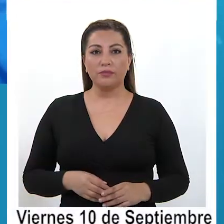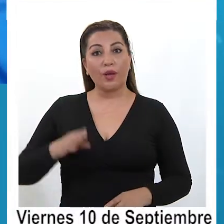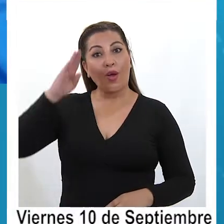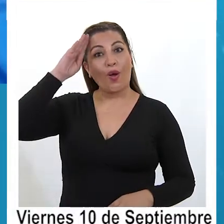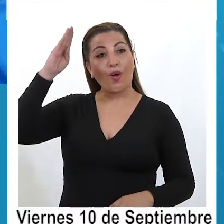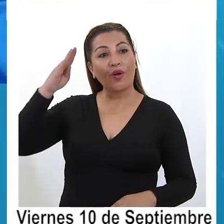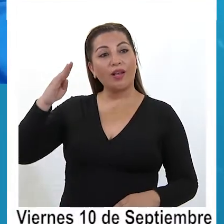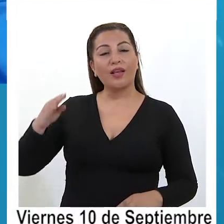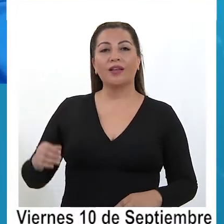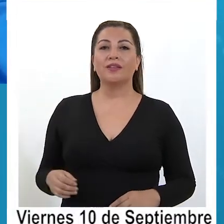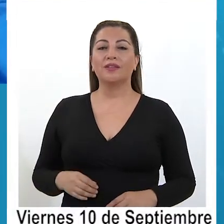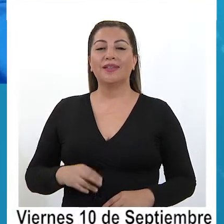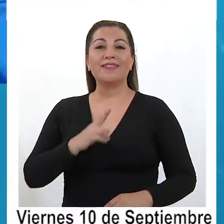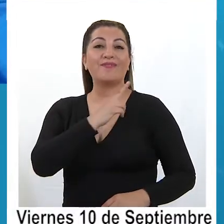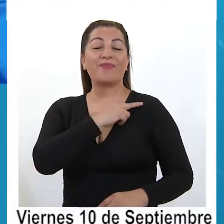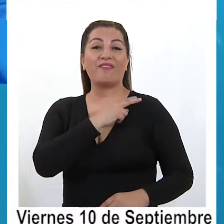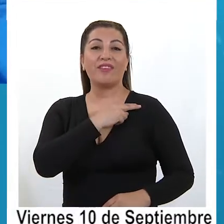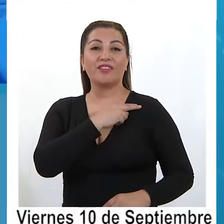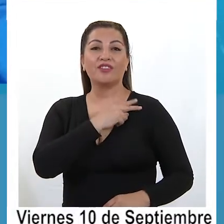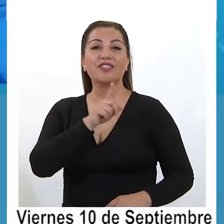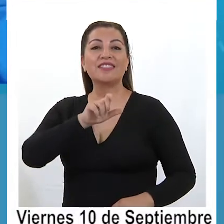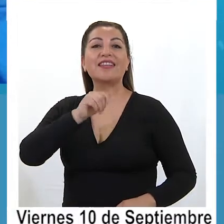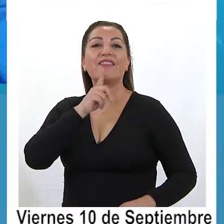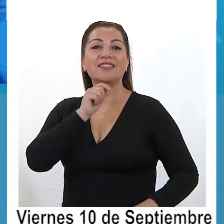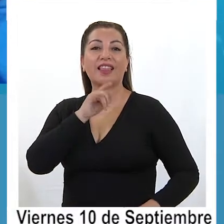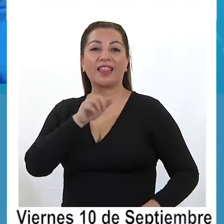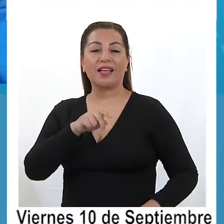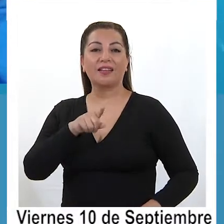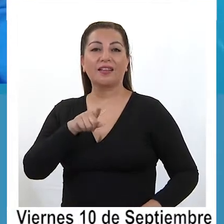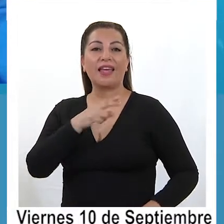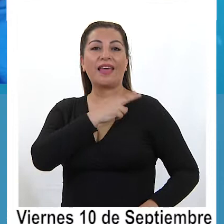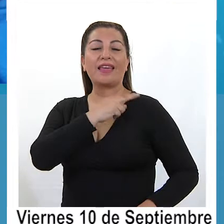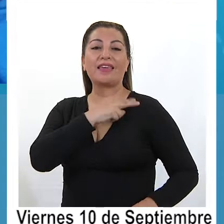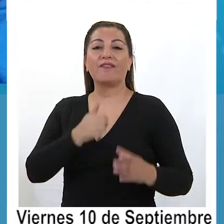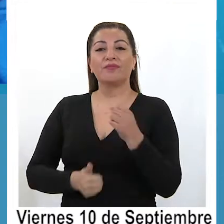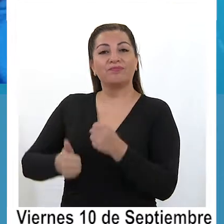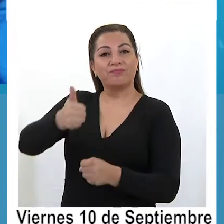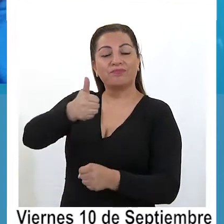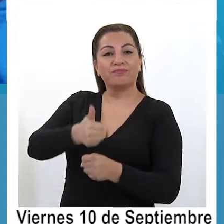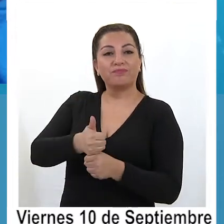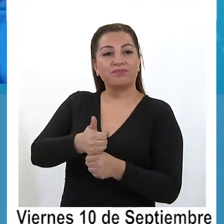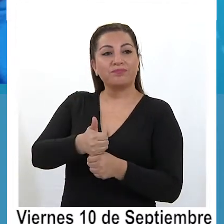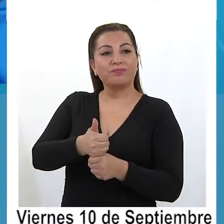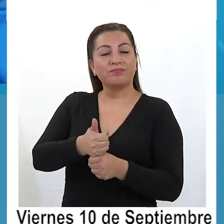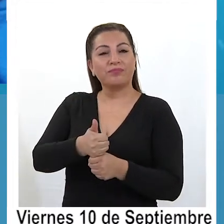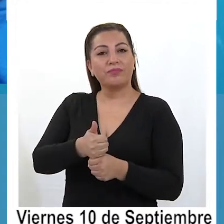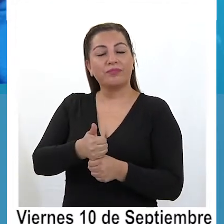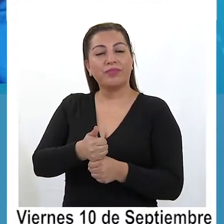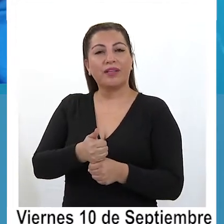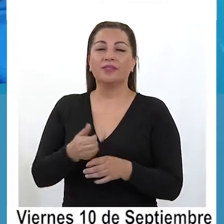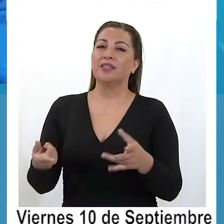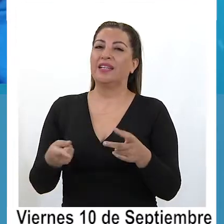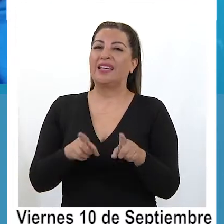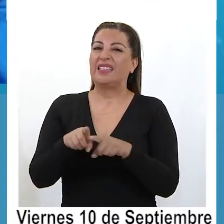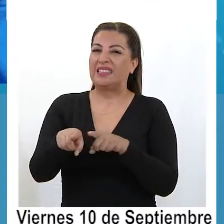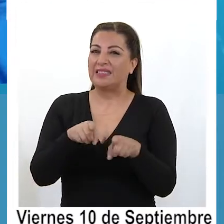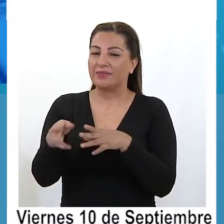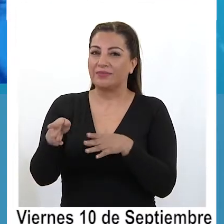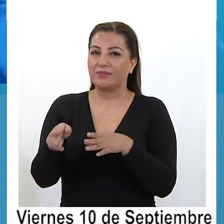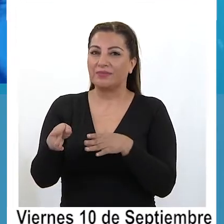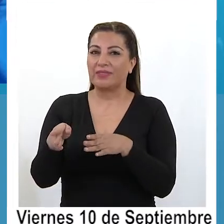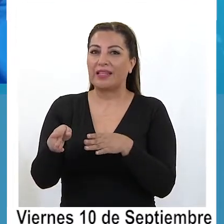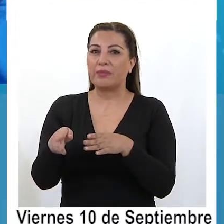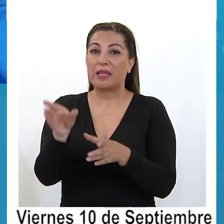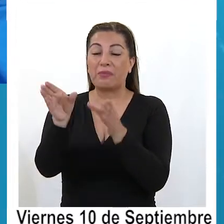Hola, estamos con el subprefecto Sebastián Torres, jefe subrogante de la Brigada de Trata de Personas de Iquique, de la Policía